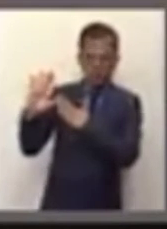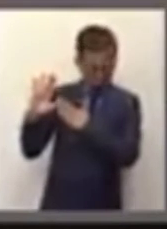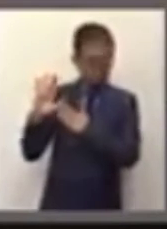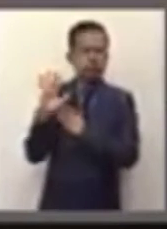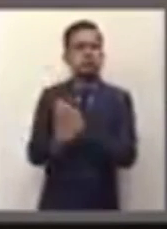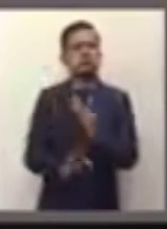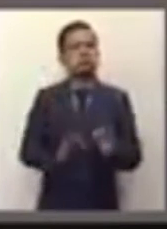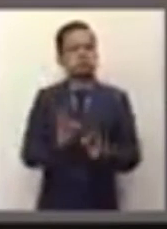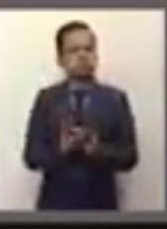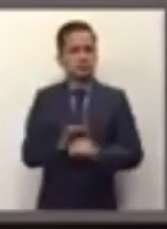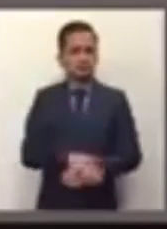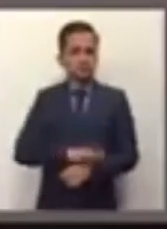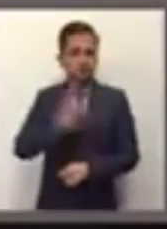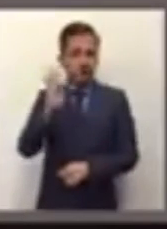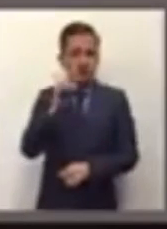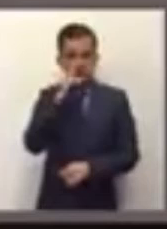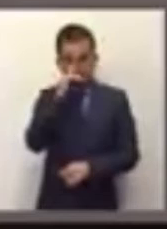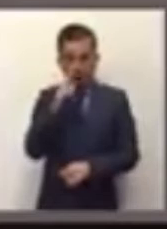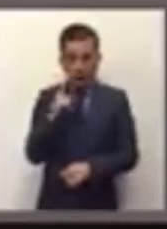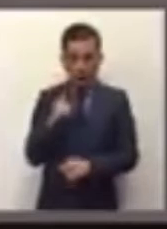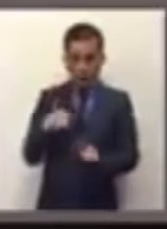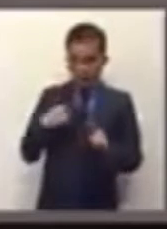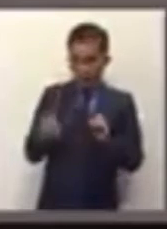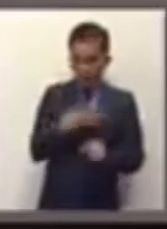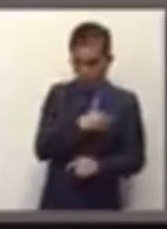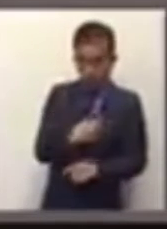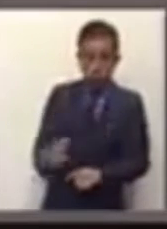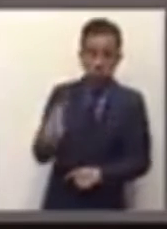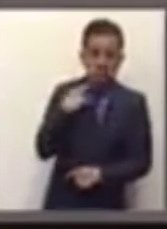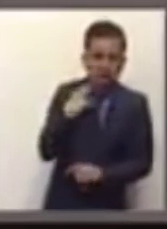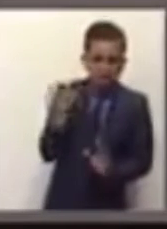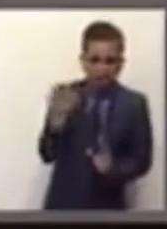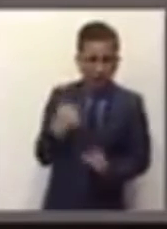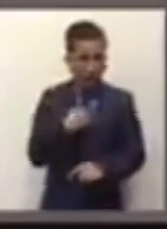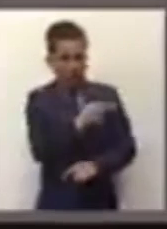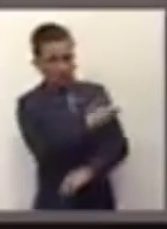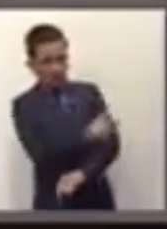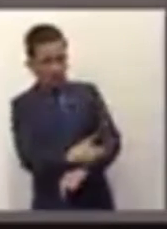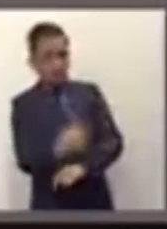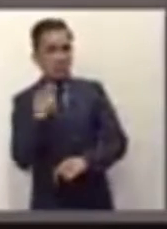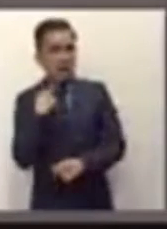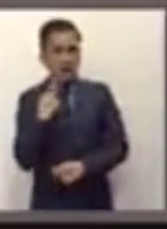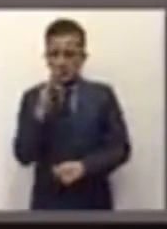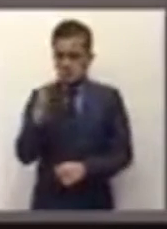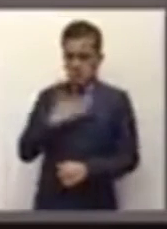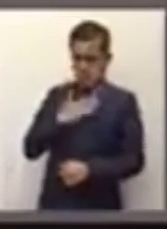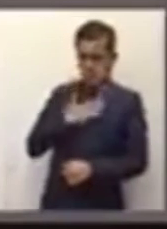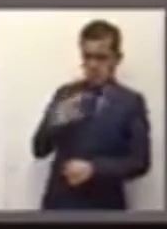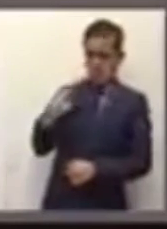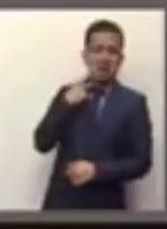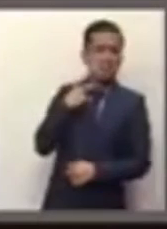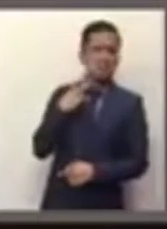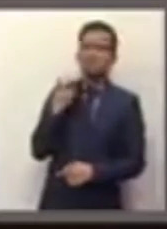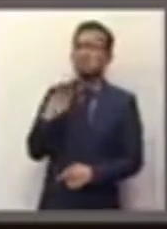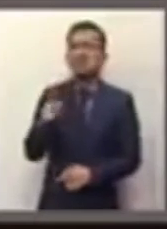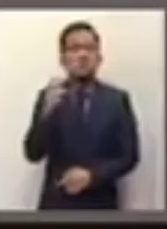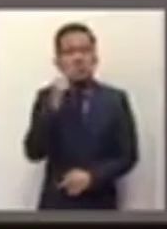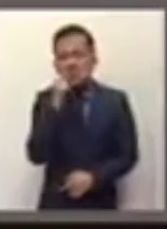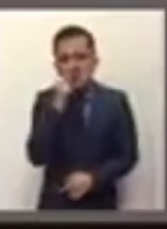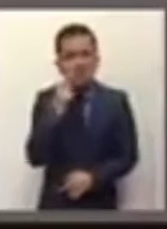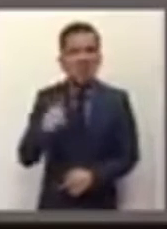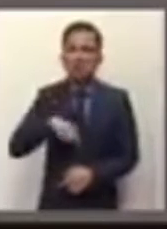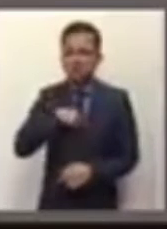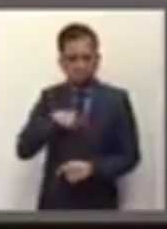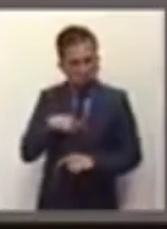nos podrán matar a hijos, a familiares, a nosotros mismos y ni así van a poder lograr que